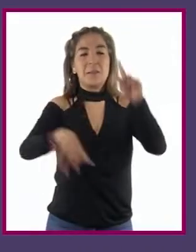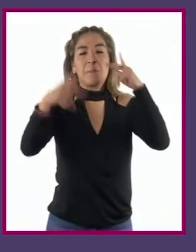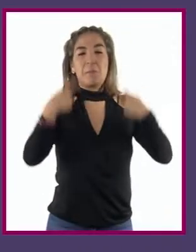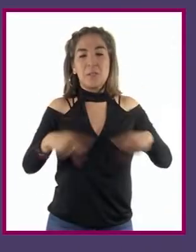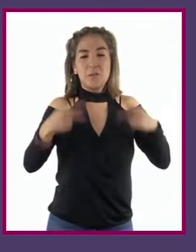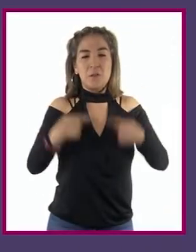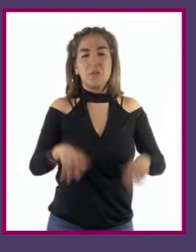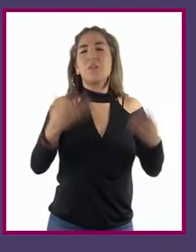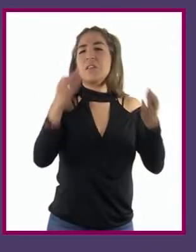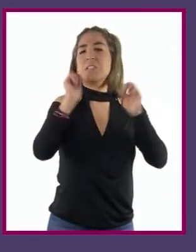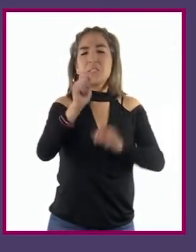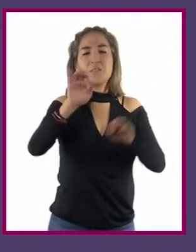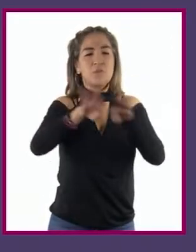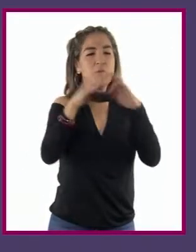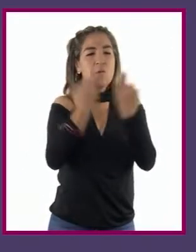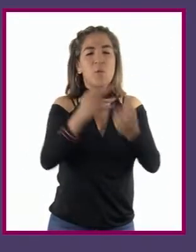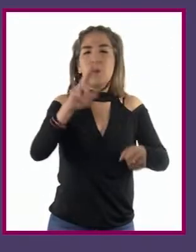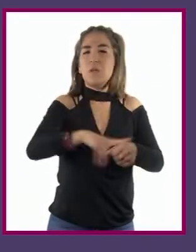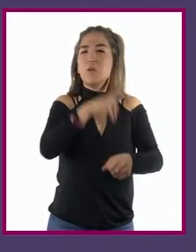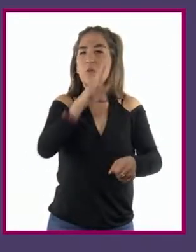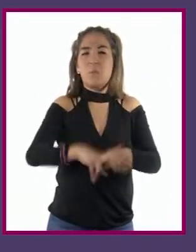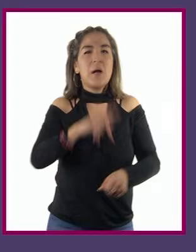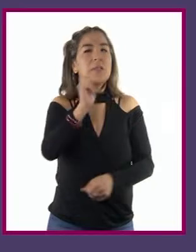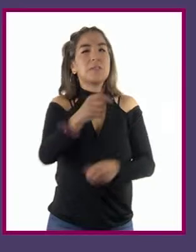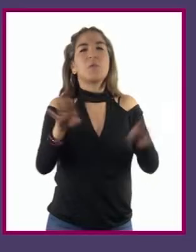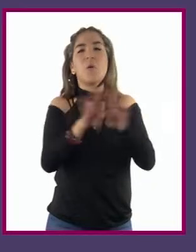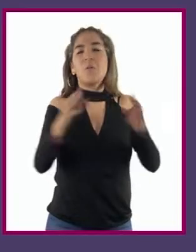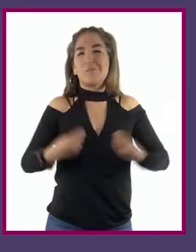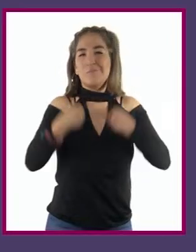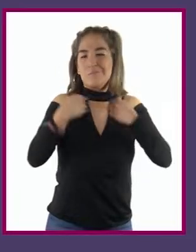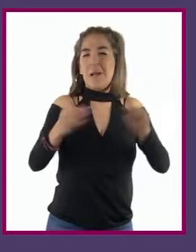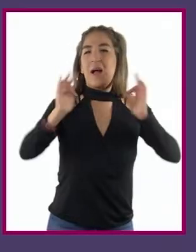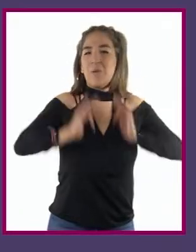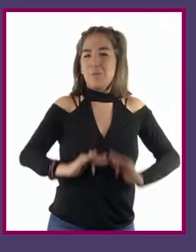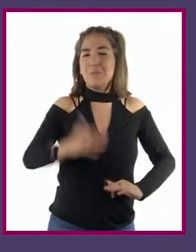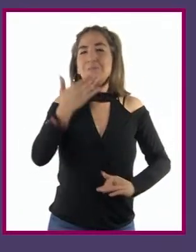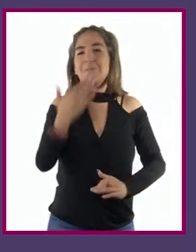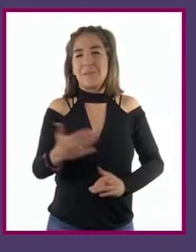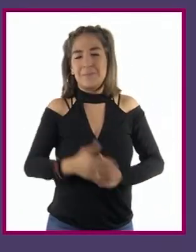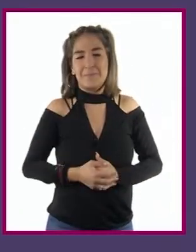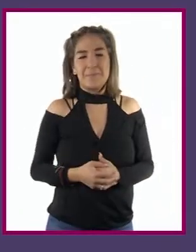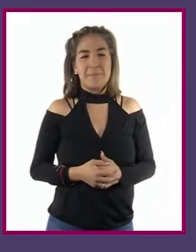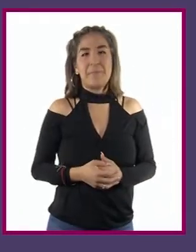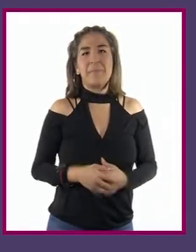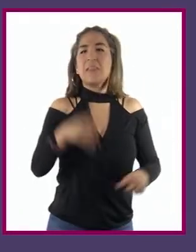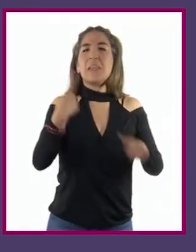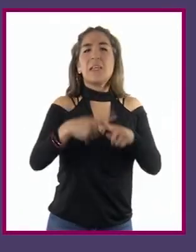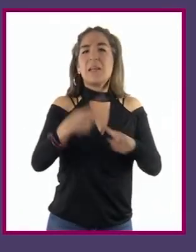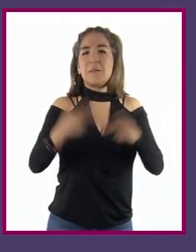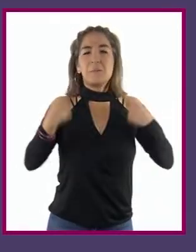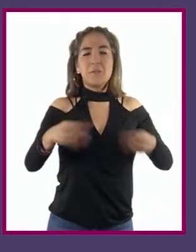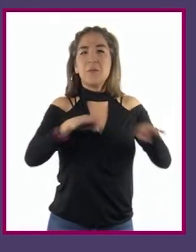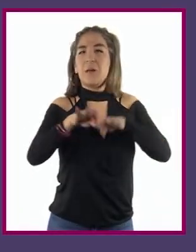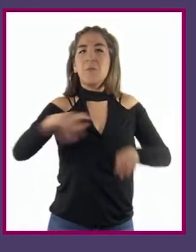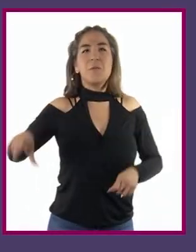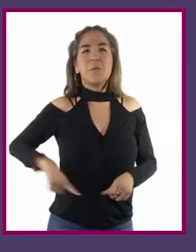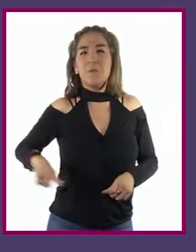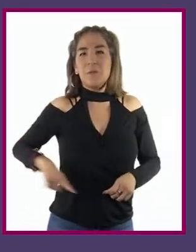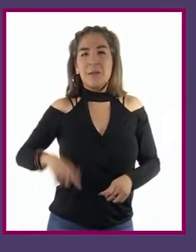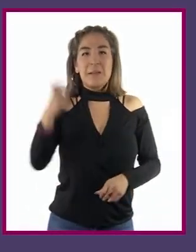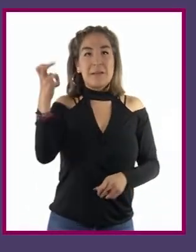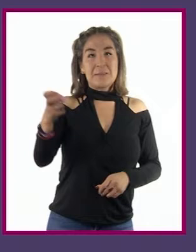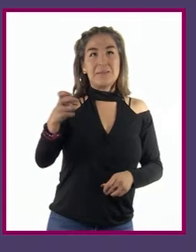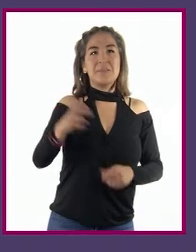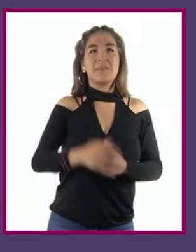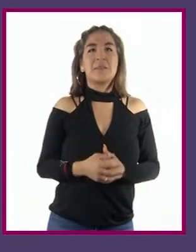de manera natural y eso lleva a vivir en un estado de armonía y bienestar. ¿Quiénes son los servidores públicos? Aquellos